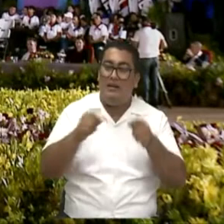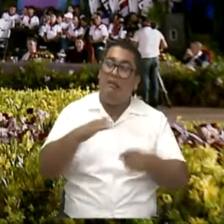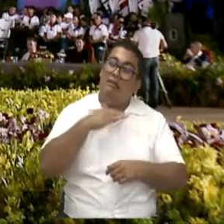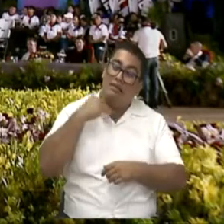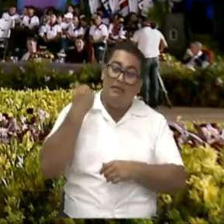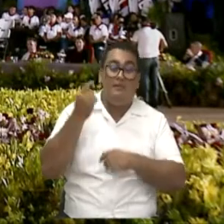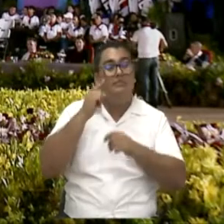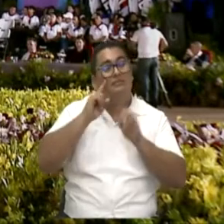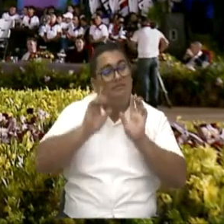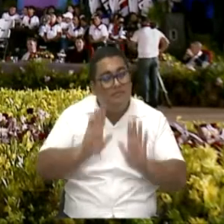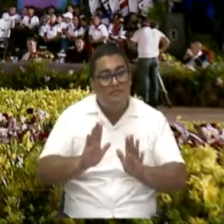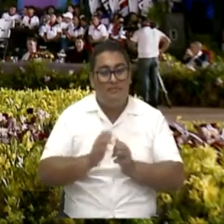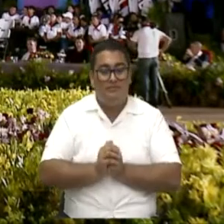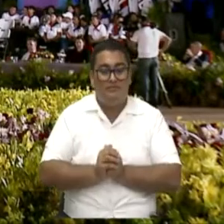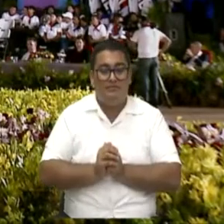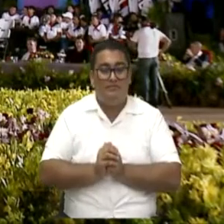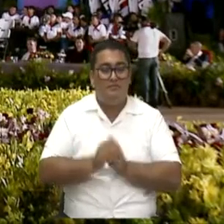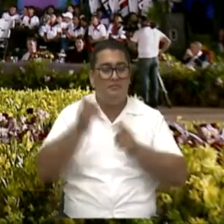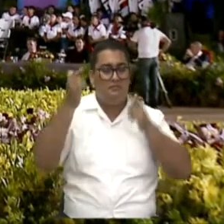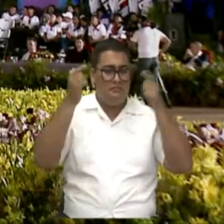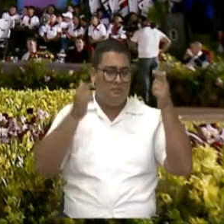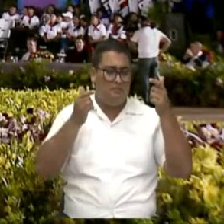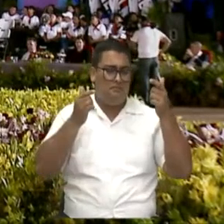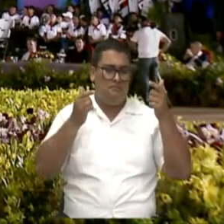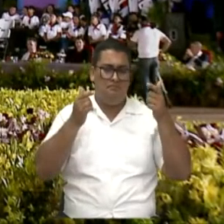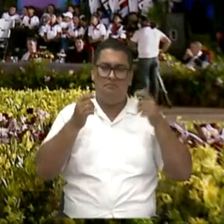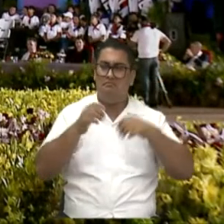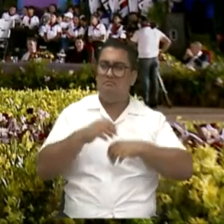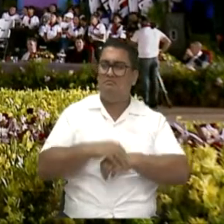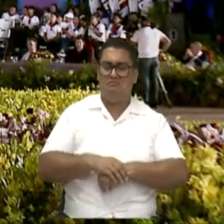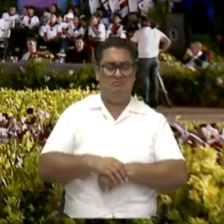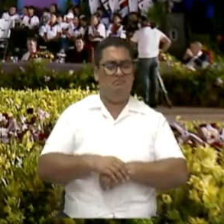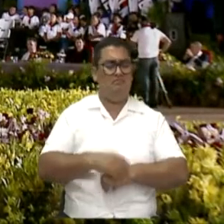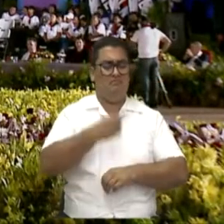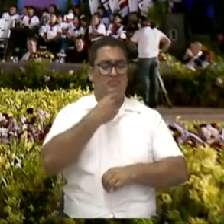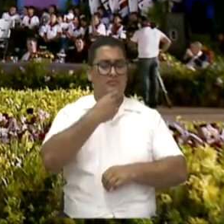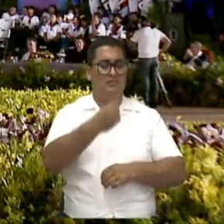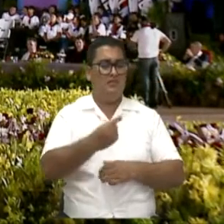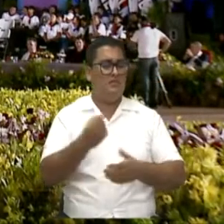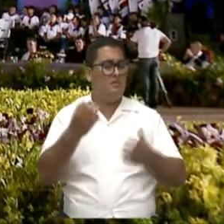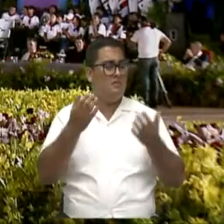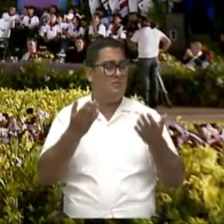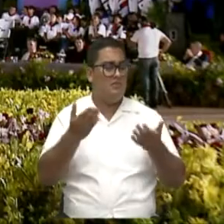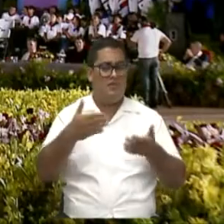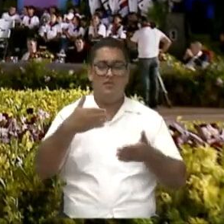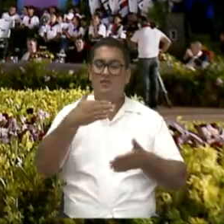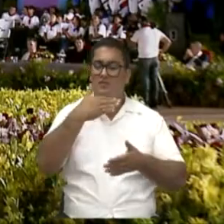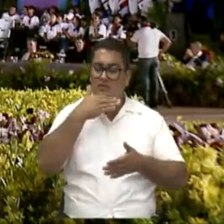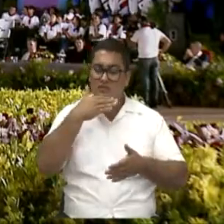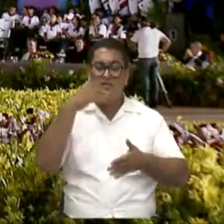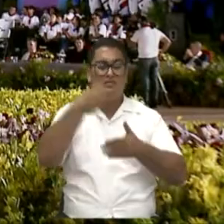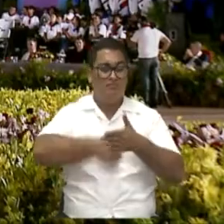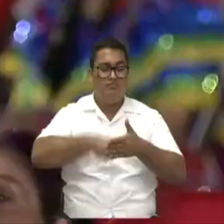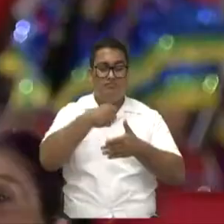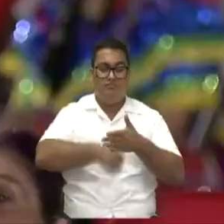Es patético la situación del régimen, ¿verdad? El único invitado que ya se ha